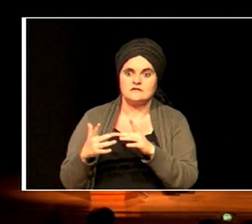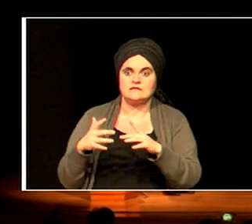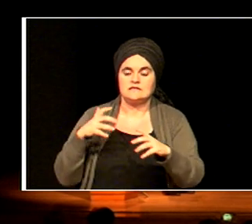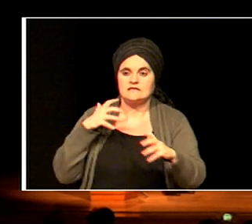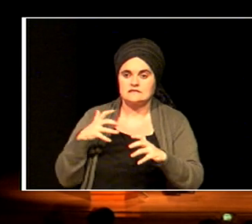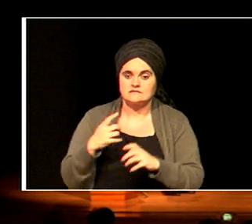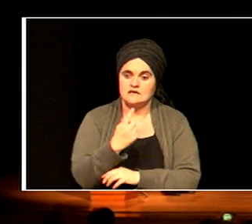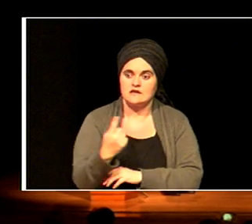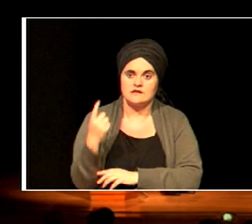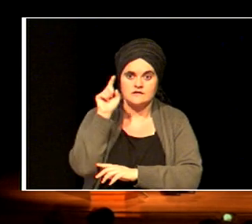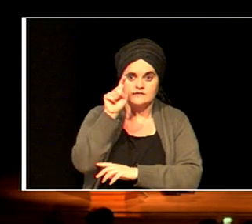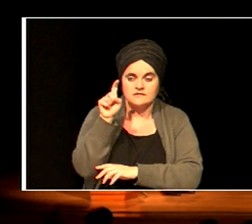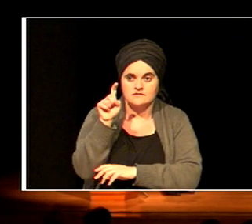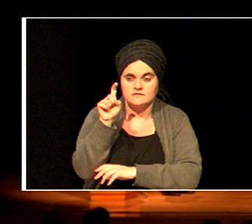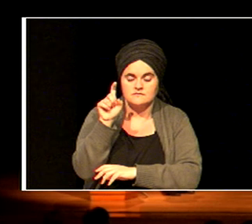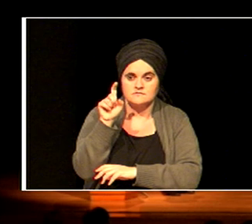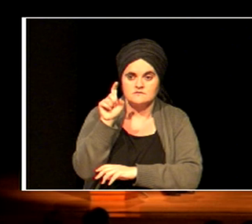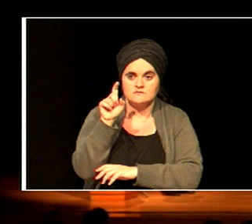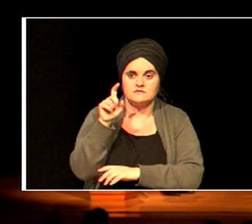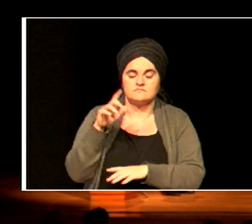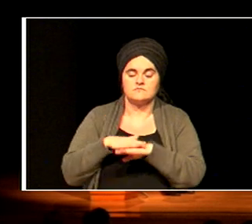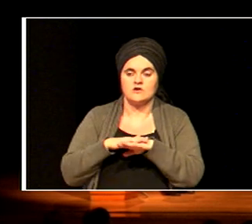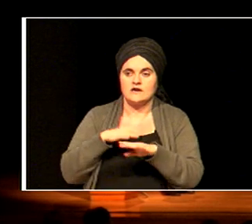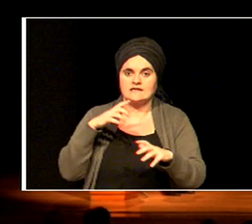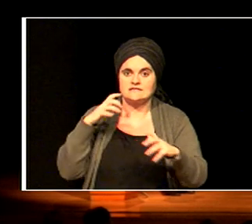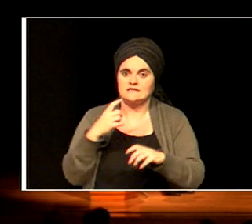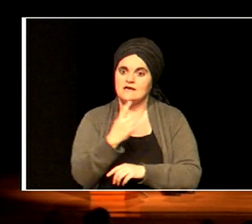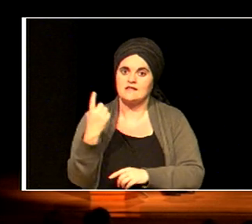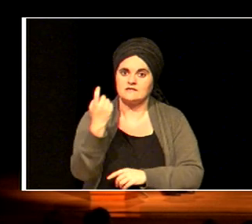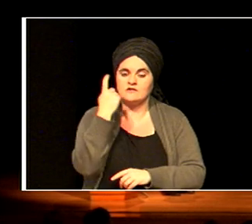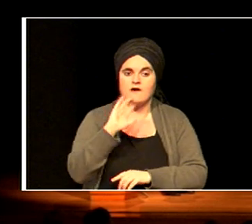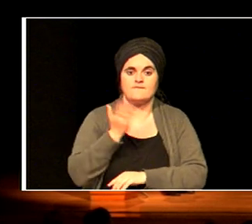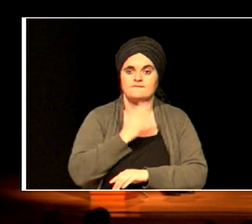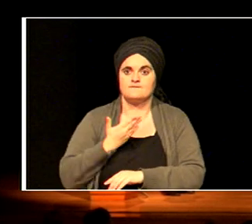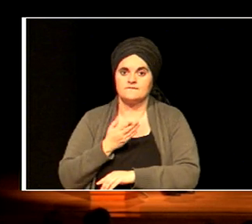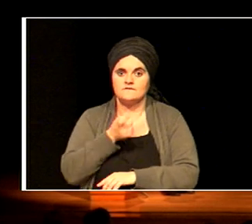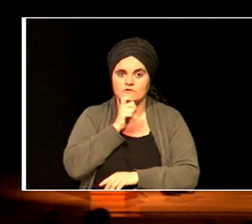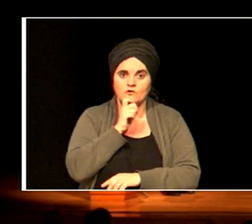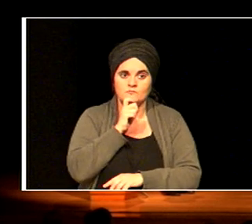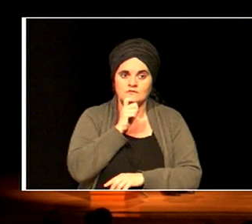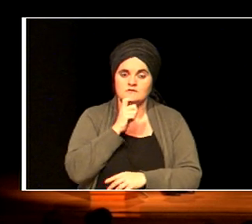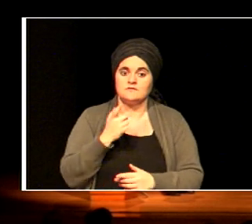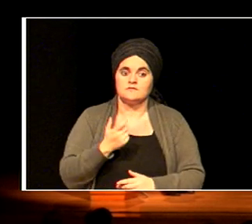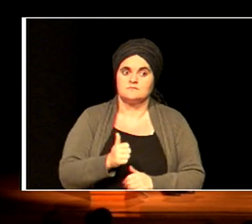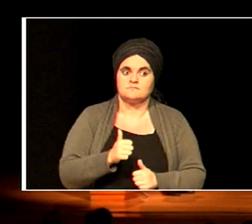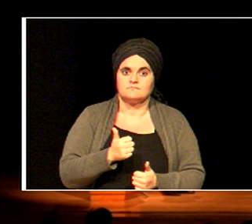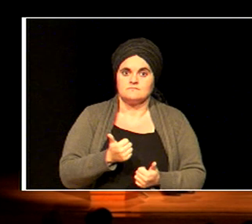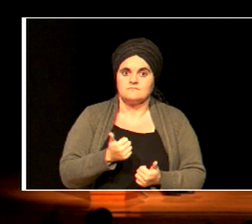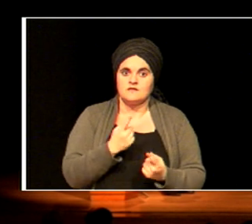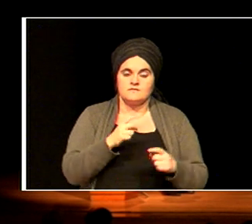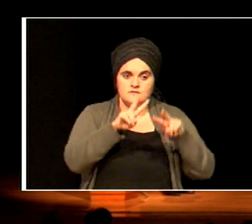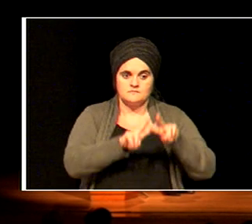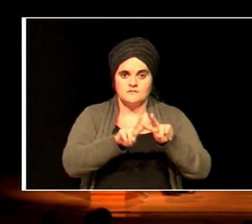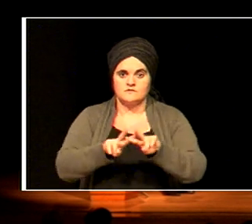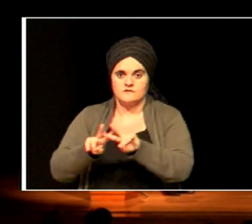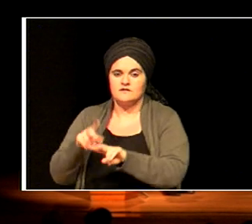niño son gatilladores distintos, ¿no? Entonces, por eso es importante hacer una primera valoración inicial que nos pueda